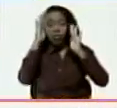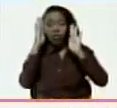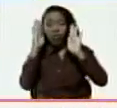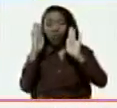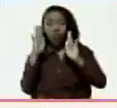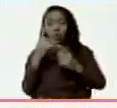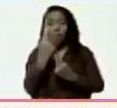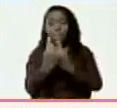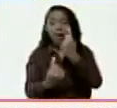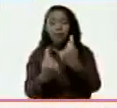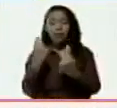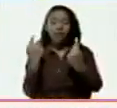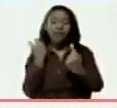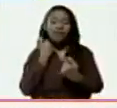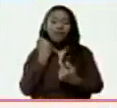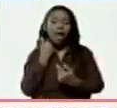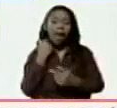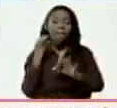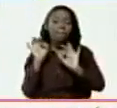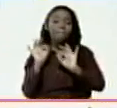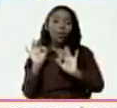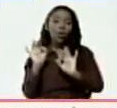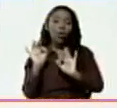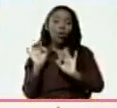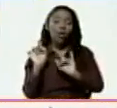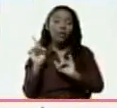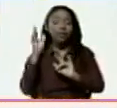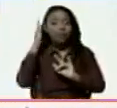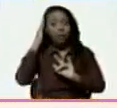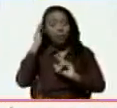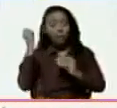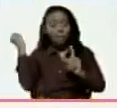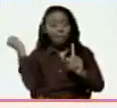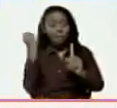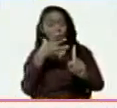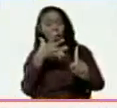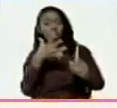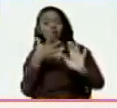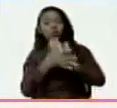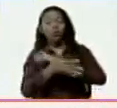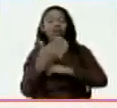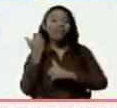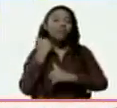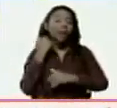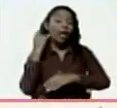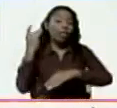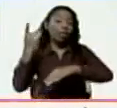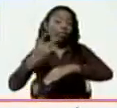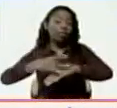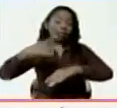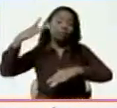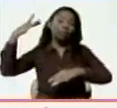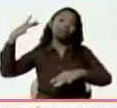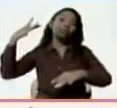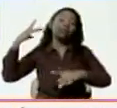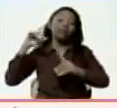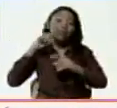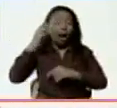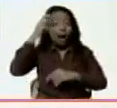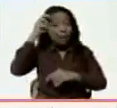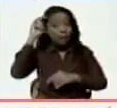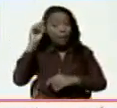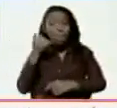con enfermedades especiales sabemos el impacto sobre las enfermedades crónicas ya el canciller en las